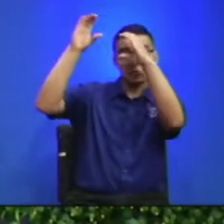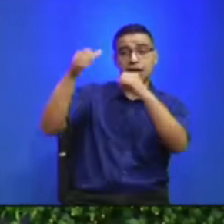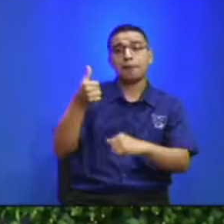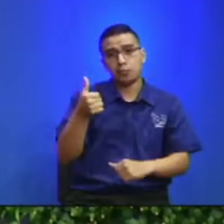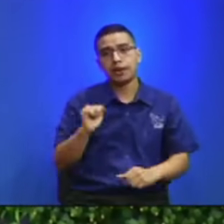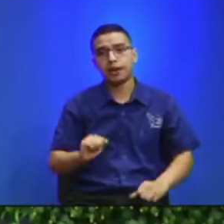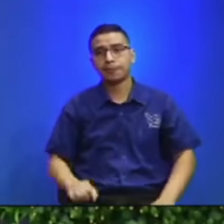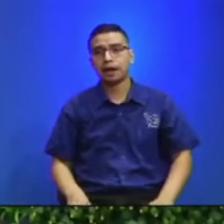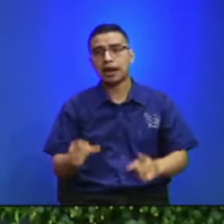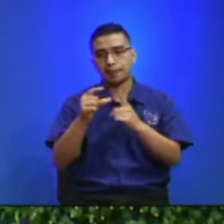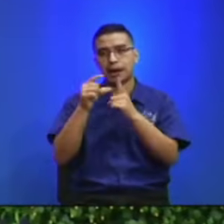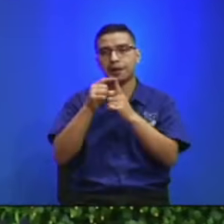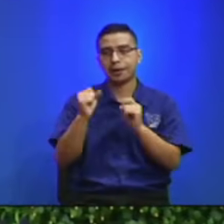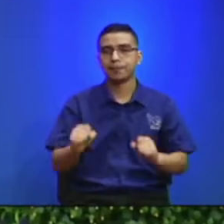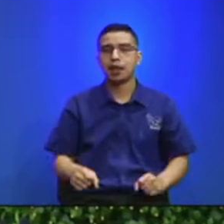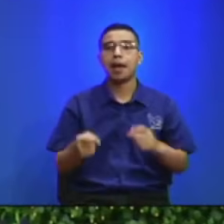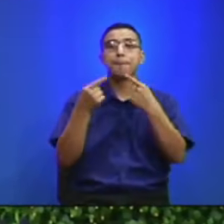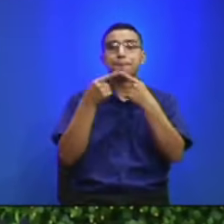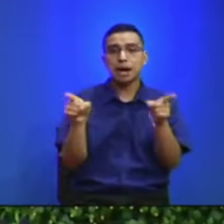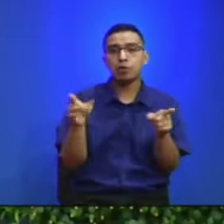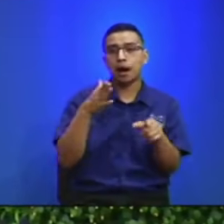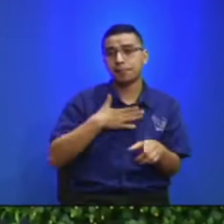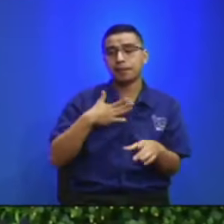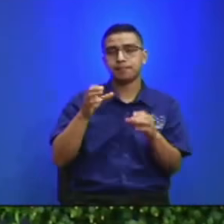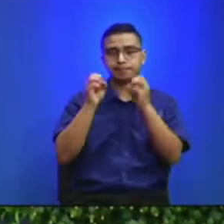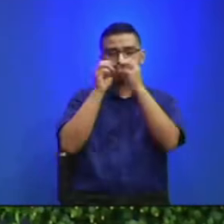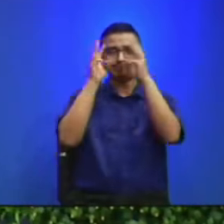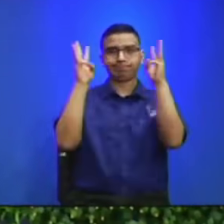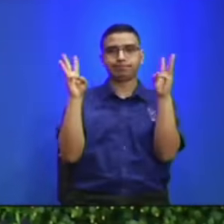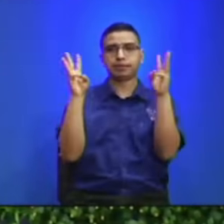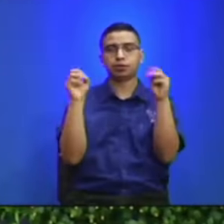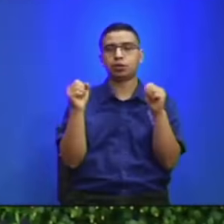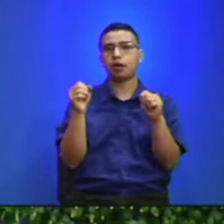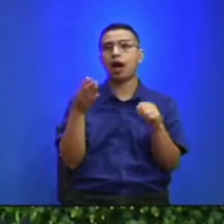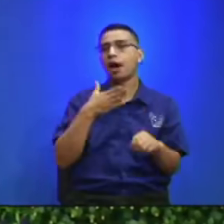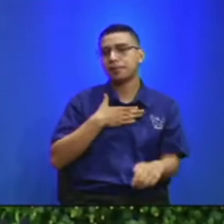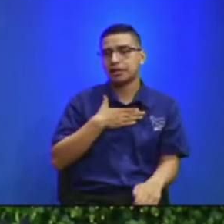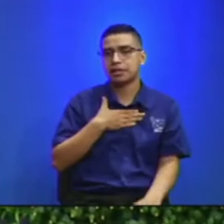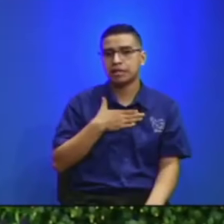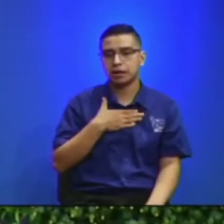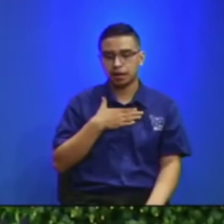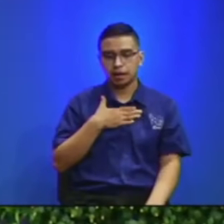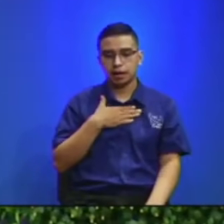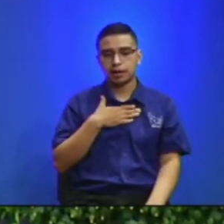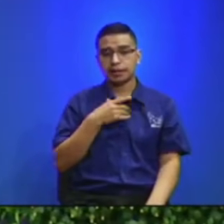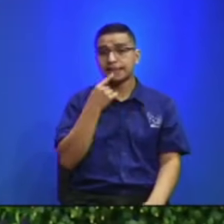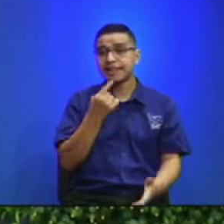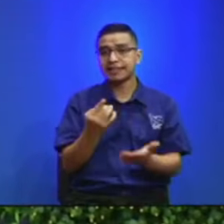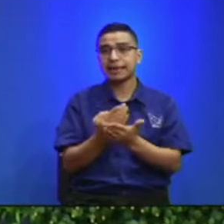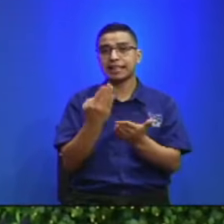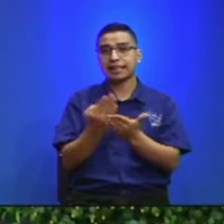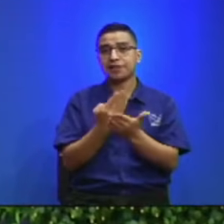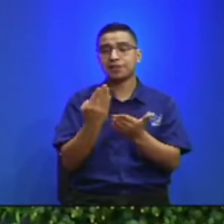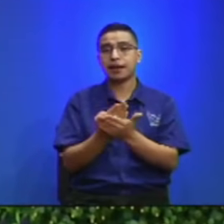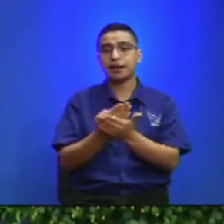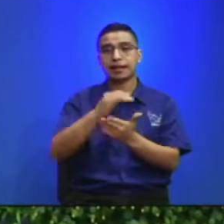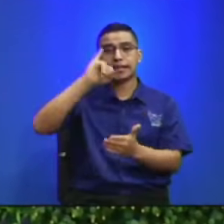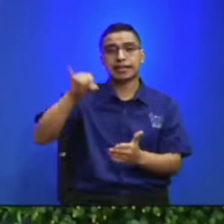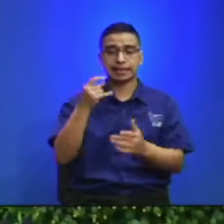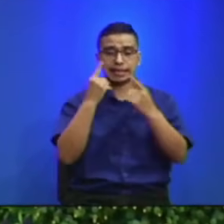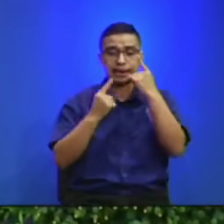esa palabra pero la que me impresionó porque uno nunca le había visto la que está en jeremías 31 33